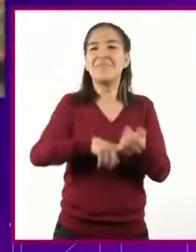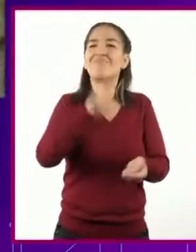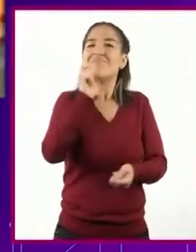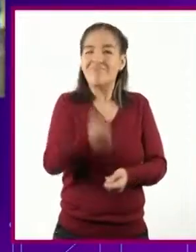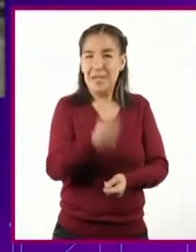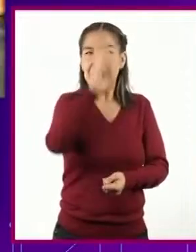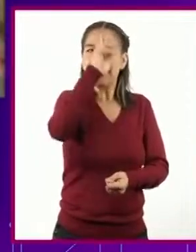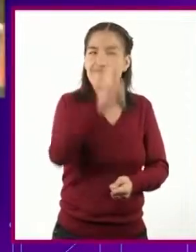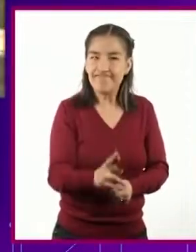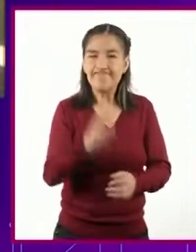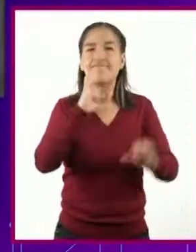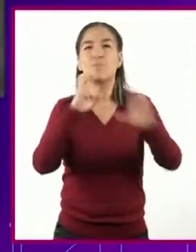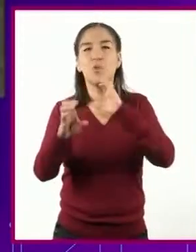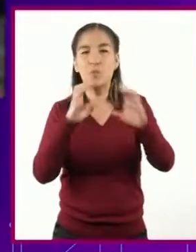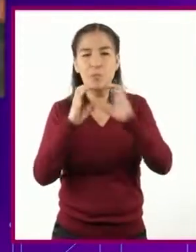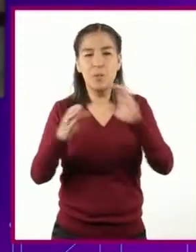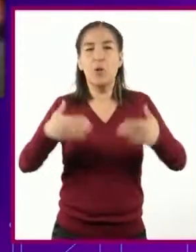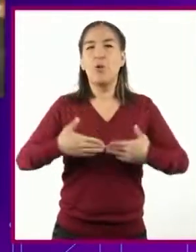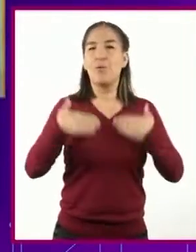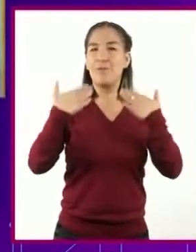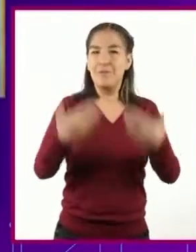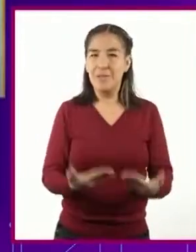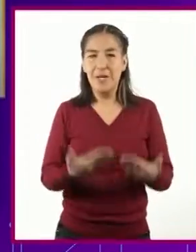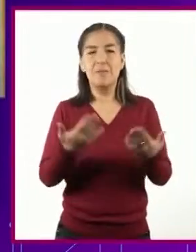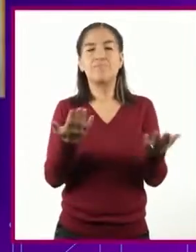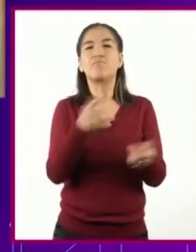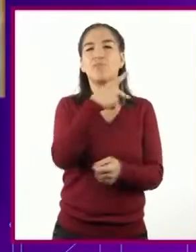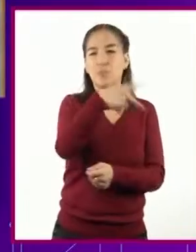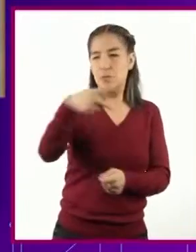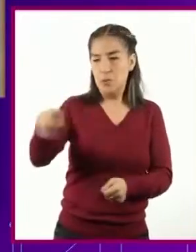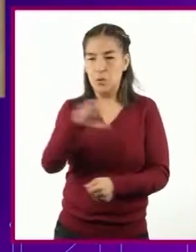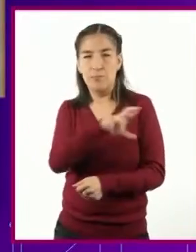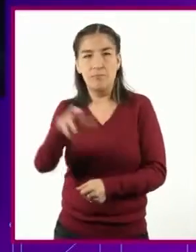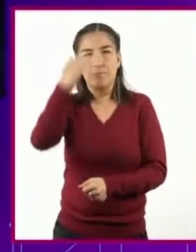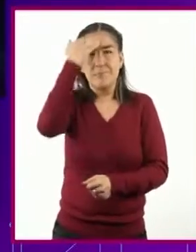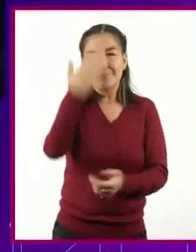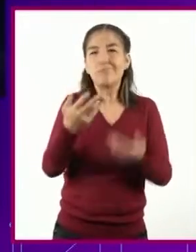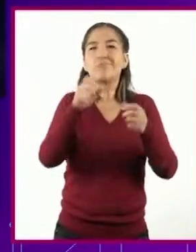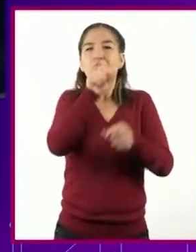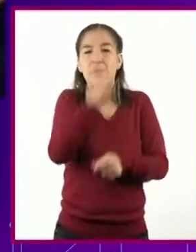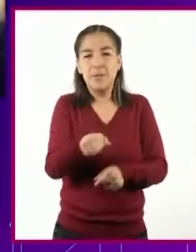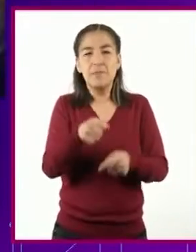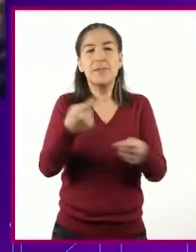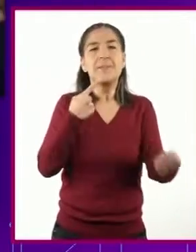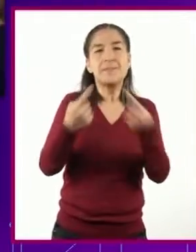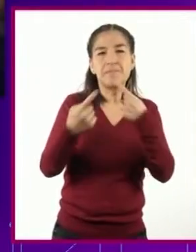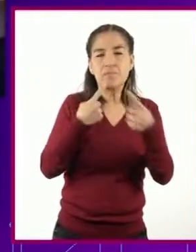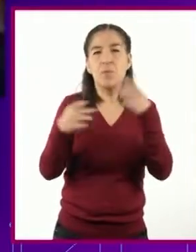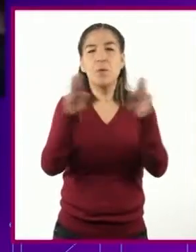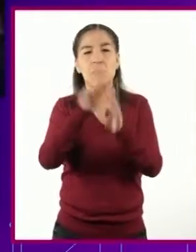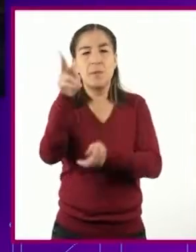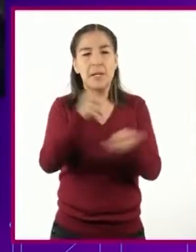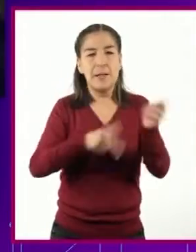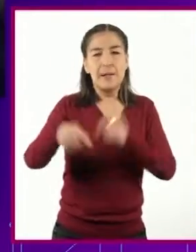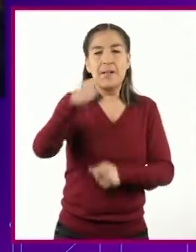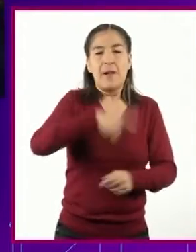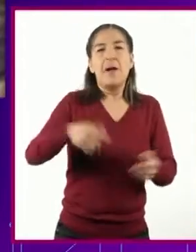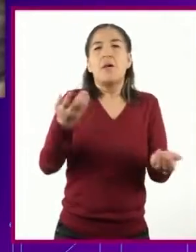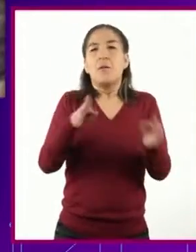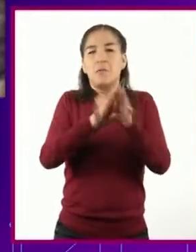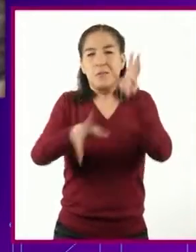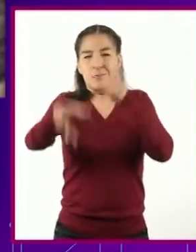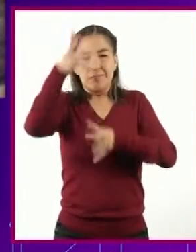respeto, comunicación, confianza, reconocimiento recíproco, diálogo y debate, aprendizaje